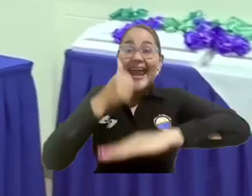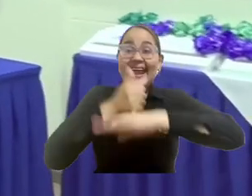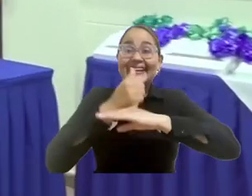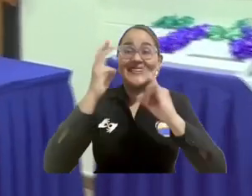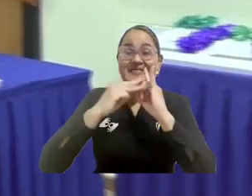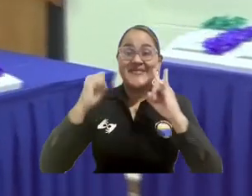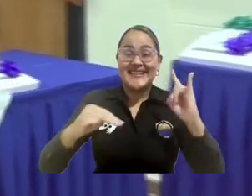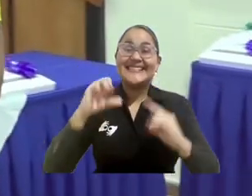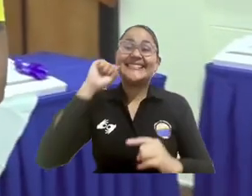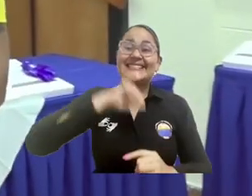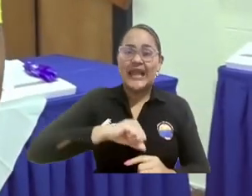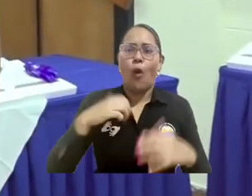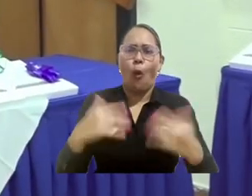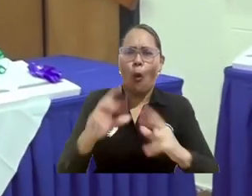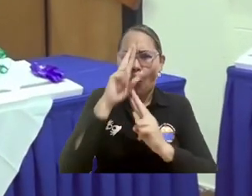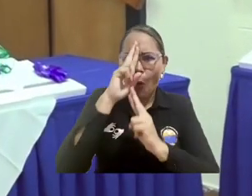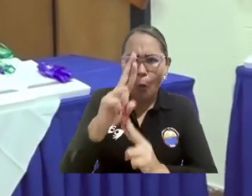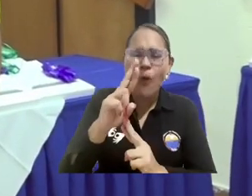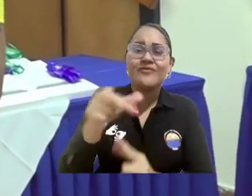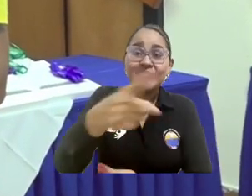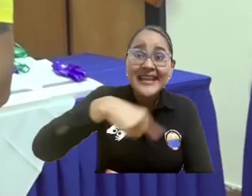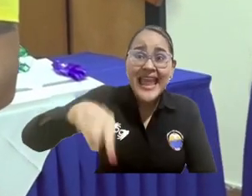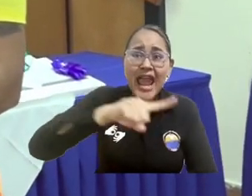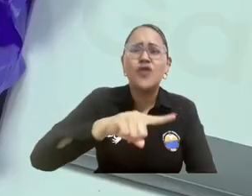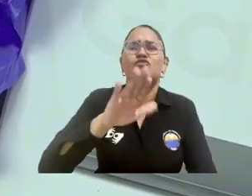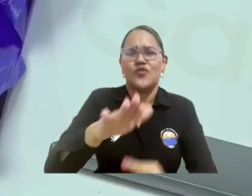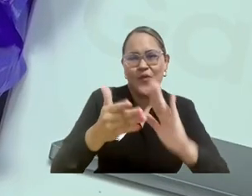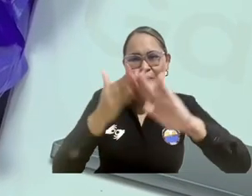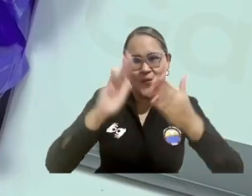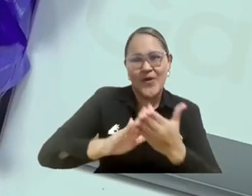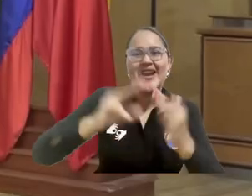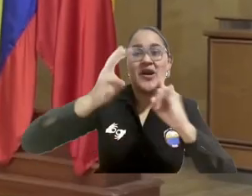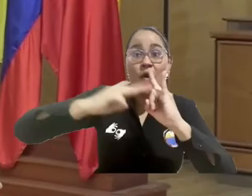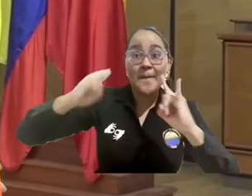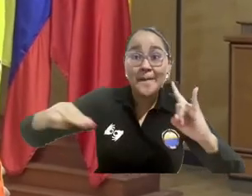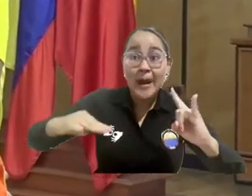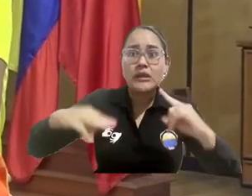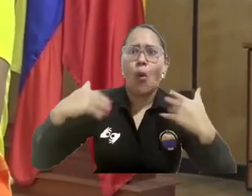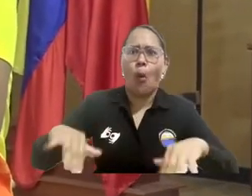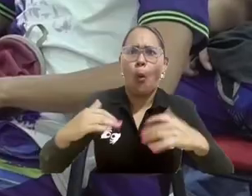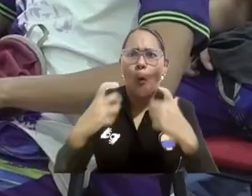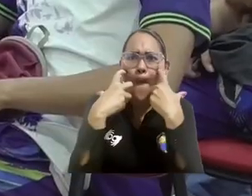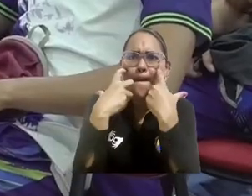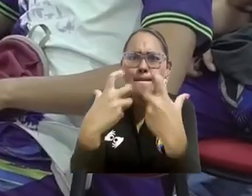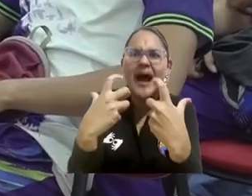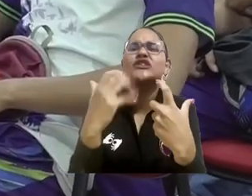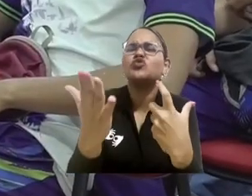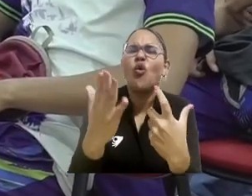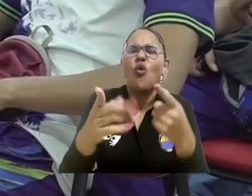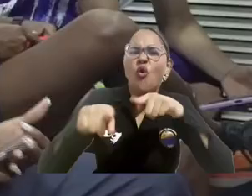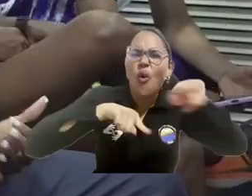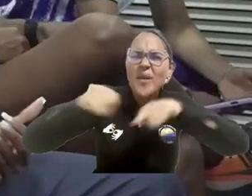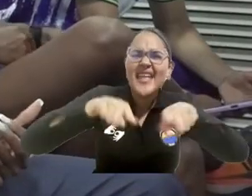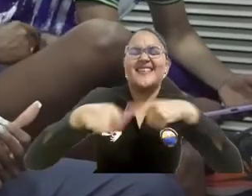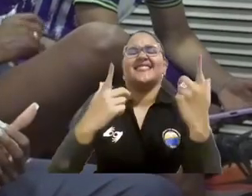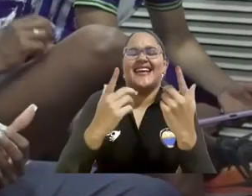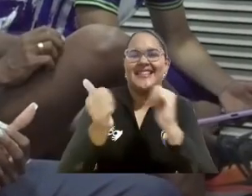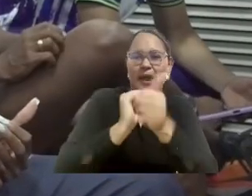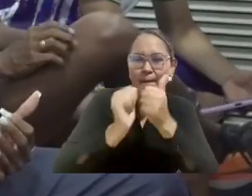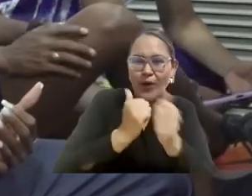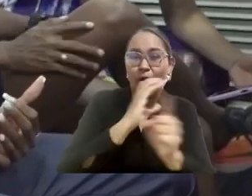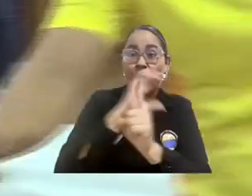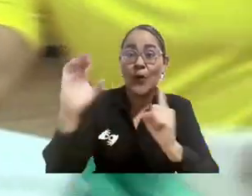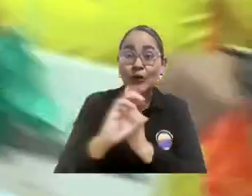El rector de la Universidad del Magdalena, Dr. Pablo Vera Salazar, reconoció el desempeño sobresaliente de la comunidad universitaria